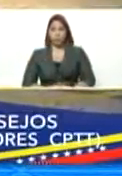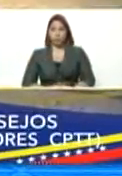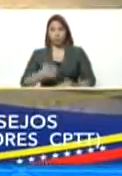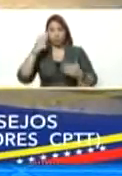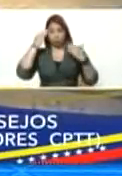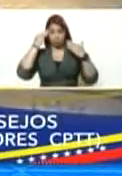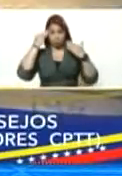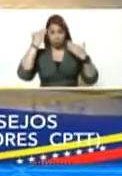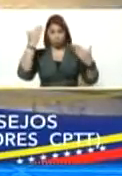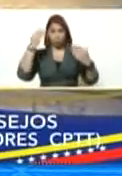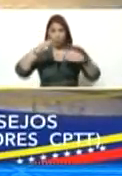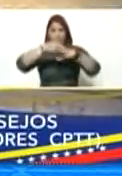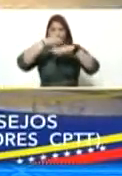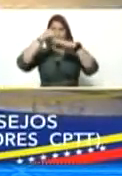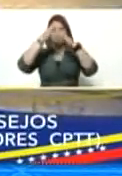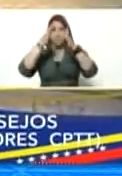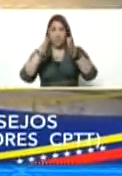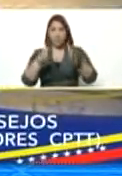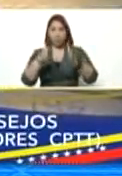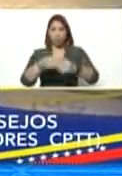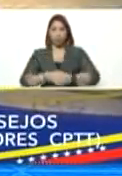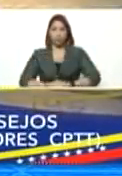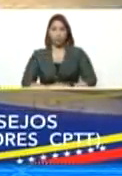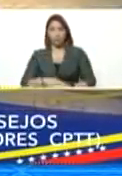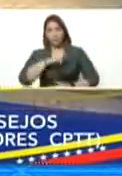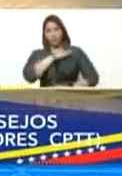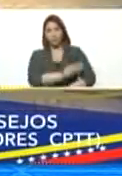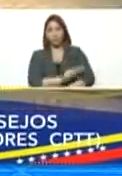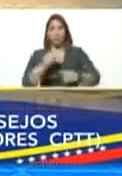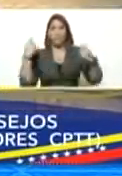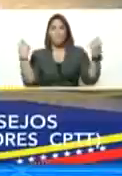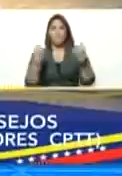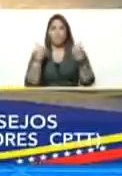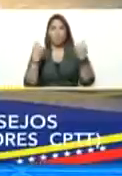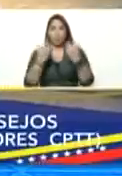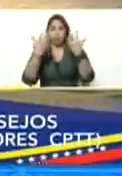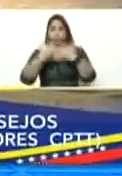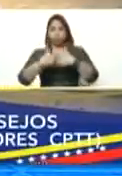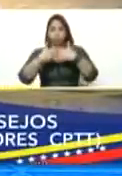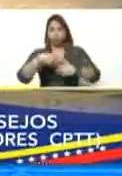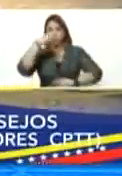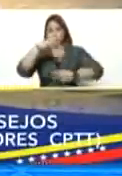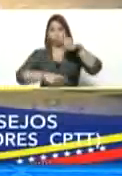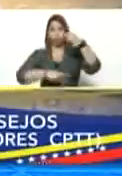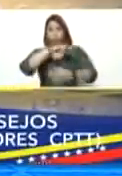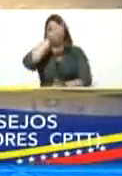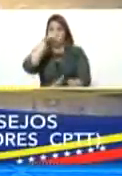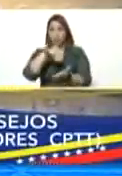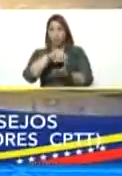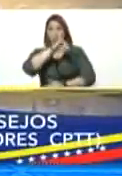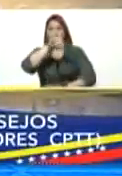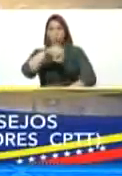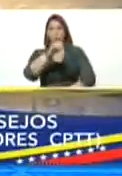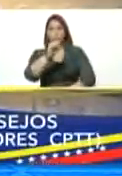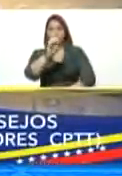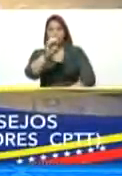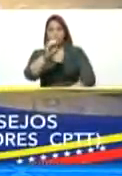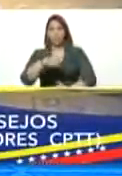Saludar el ministro del Poder Popular de Industria y Producción Nacional, José Gregorio